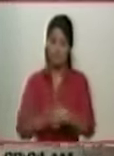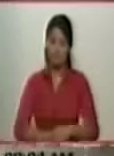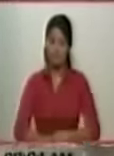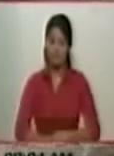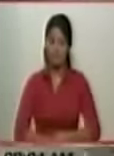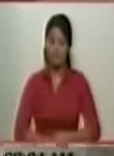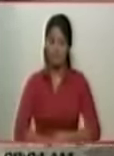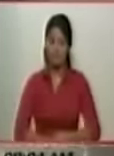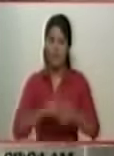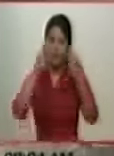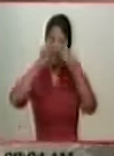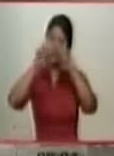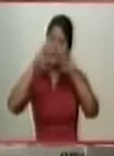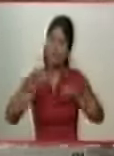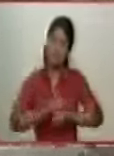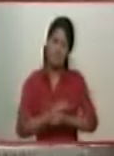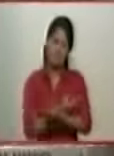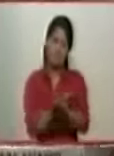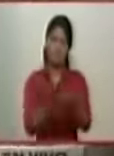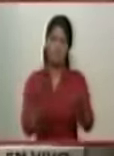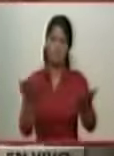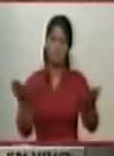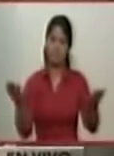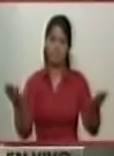La paz sea con ustedes.